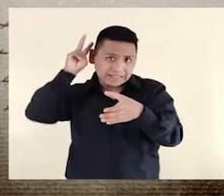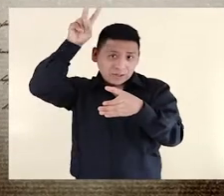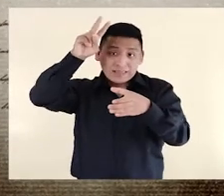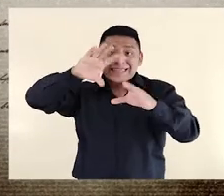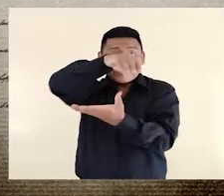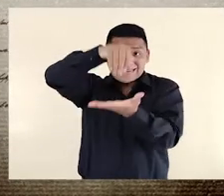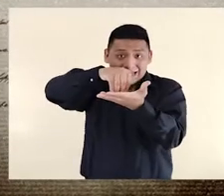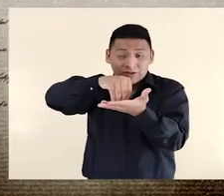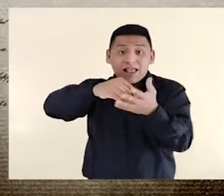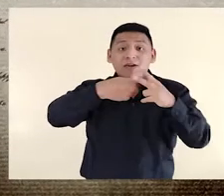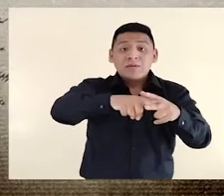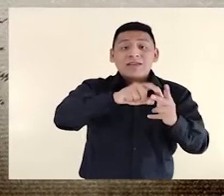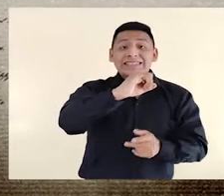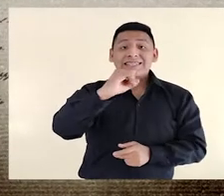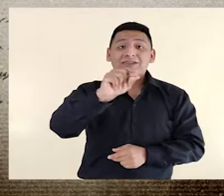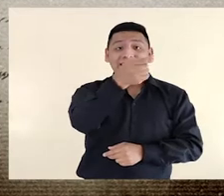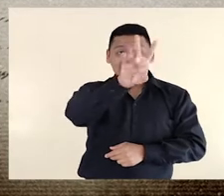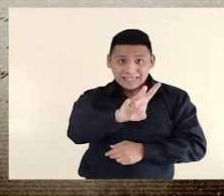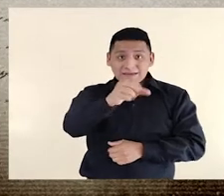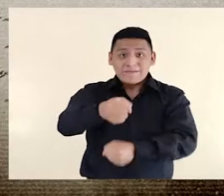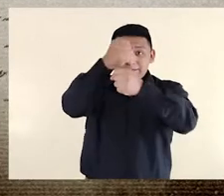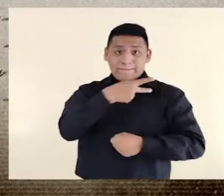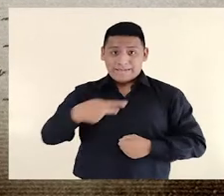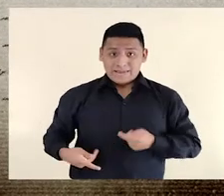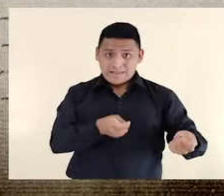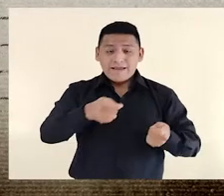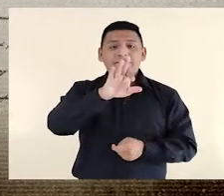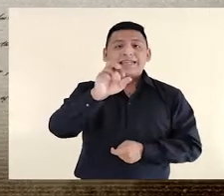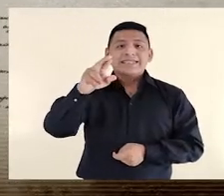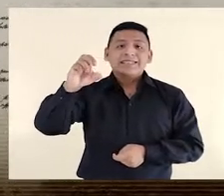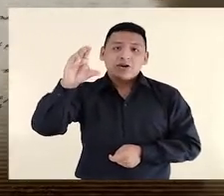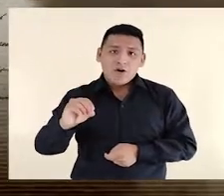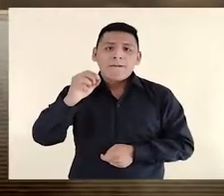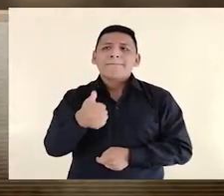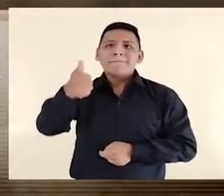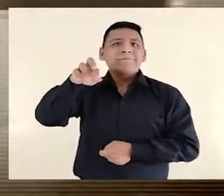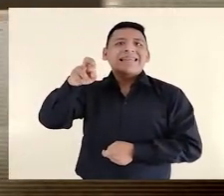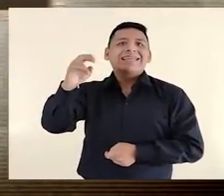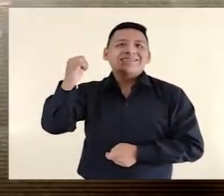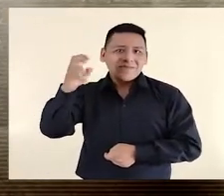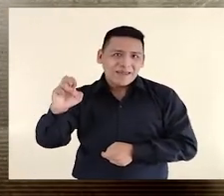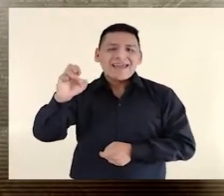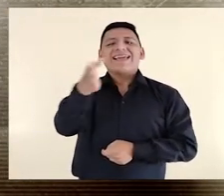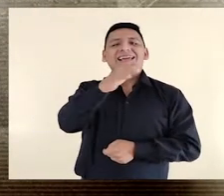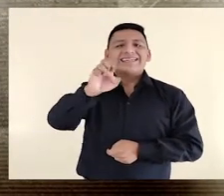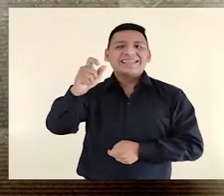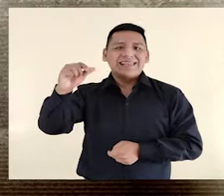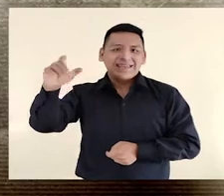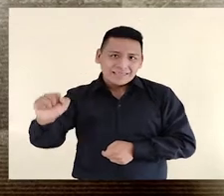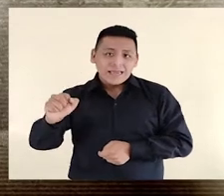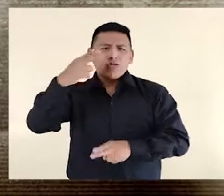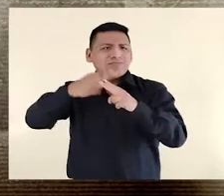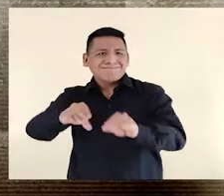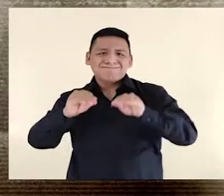del cercado, fundado en el siglo XVII por el virrey Francisco de Borja y Aragón, príncipe de Esquilache, de quien toma